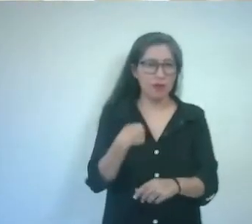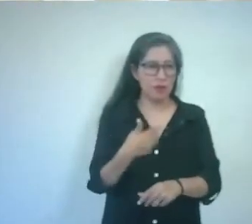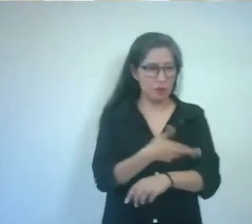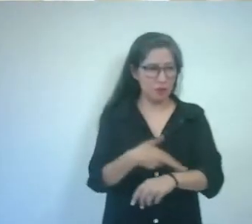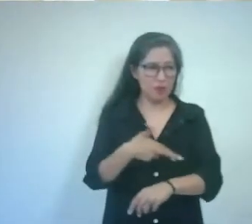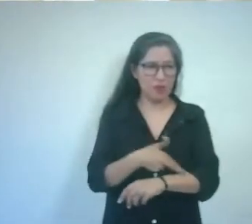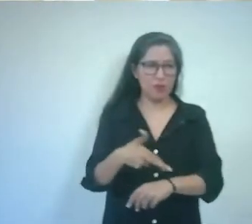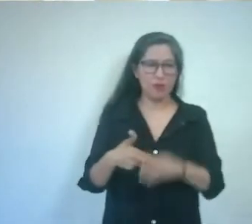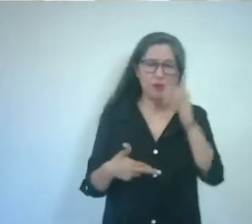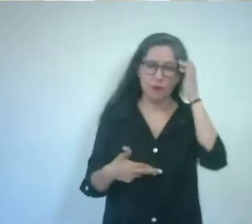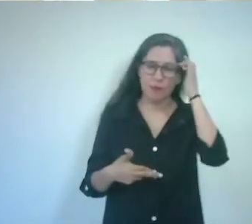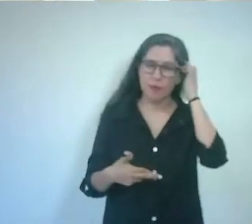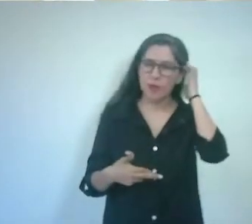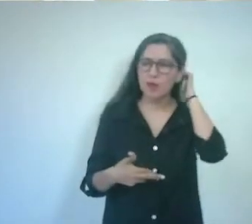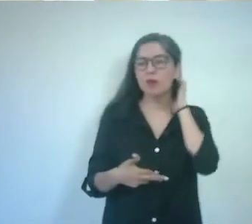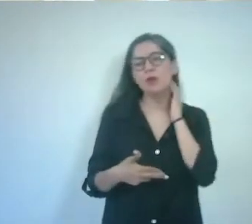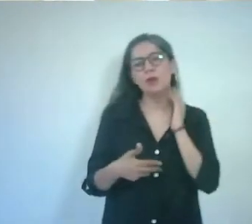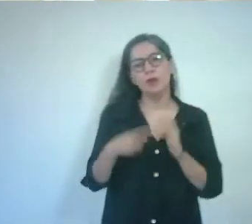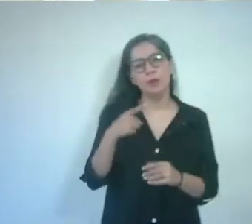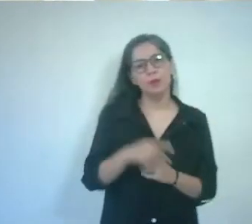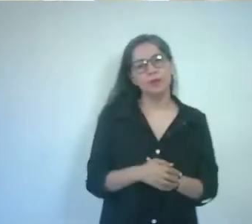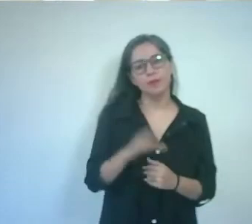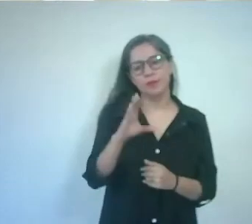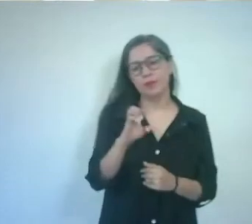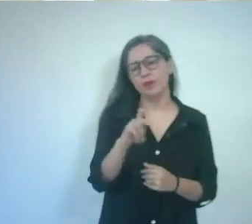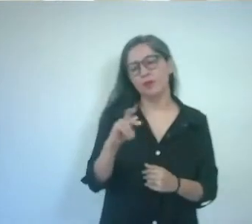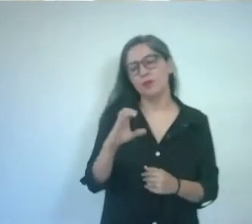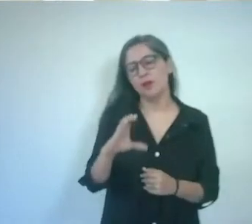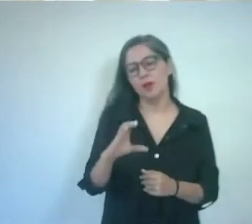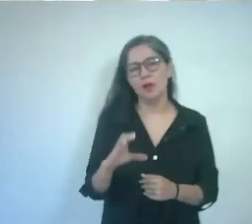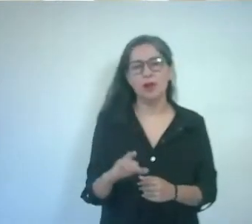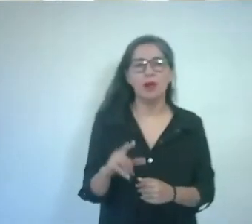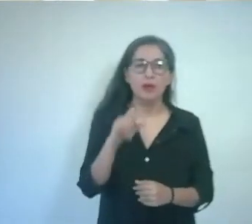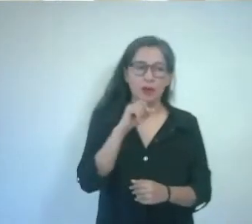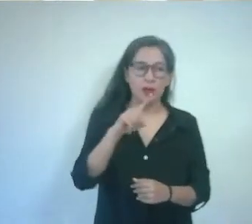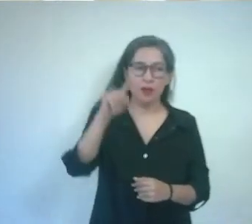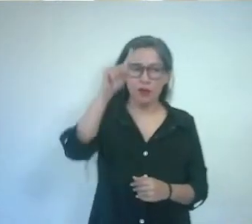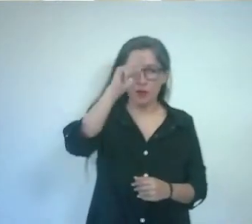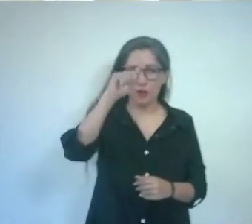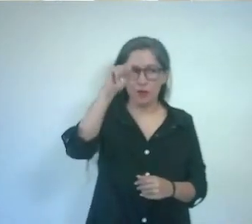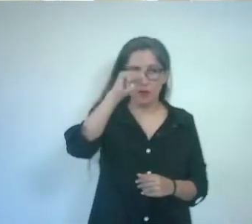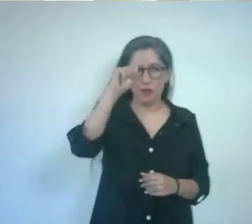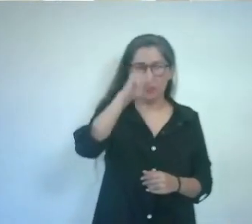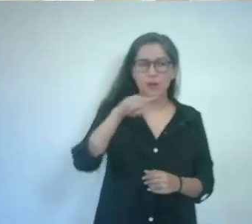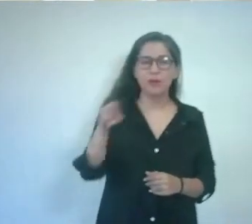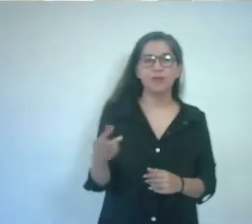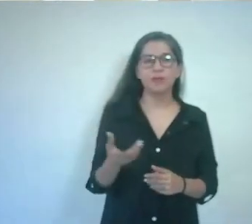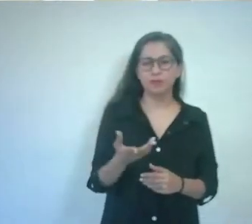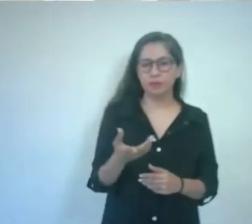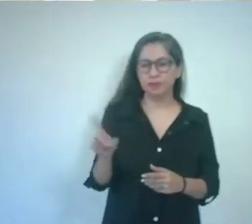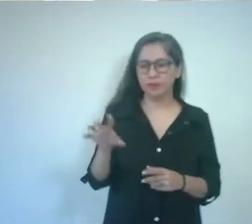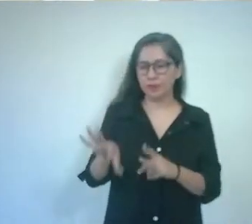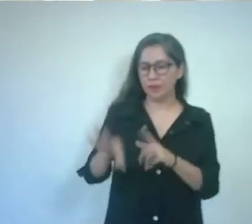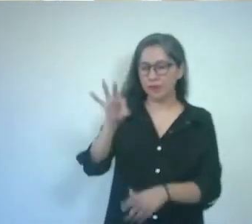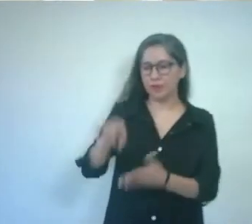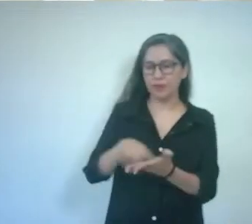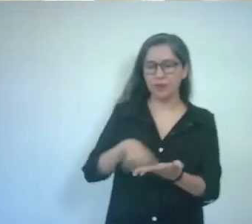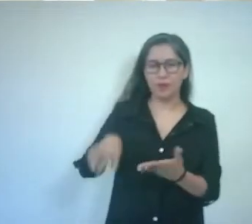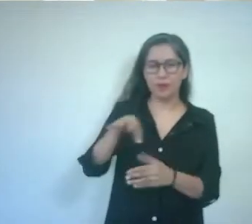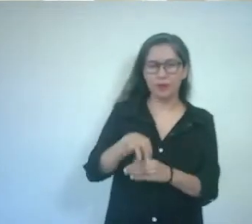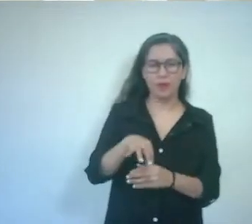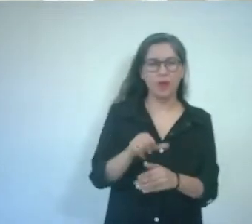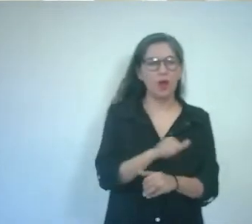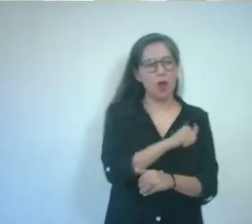órgano electoral, a nuestros consejeros electorales que también son electos a través de